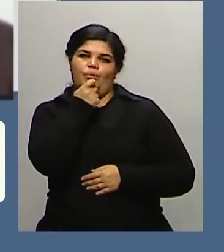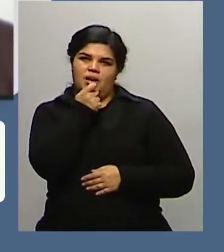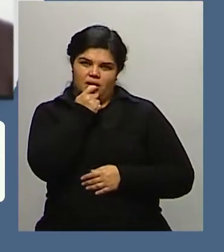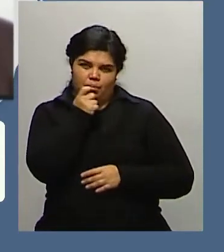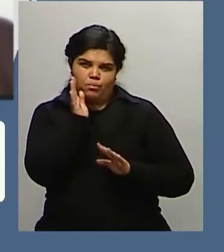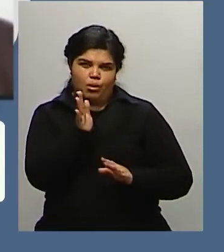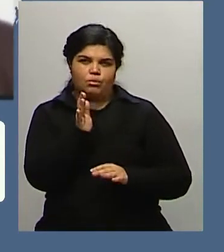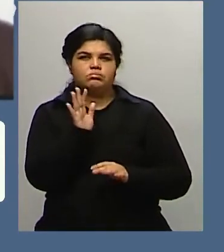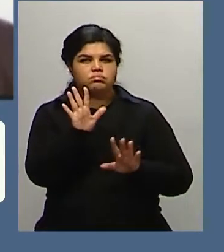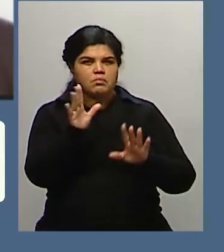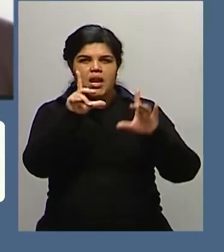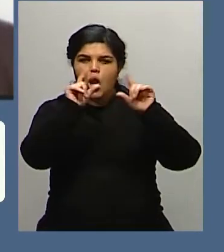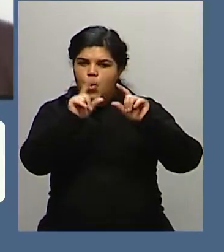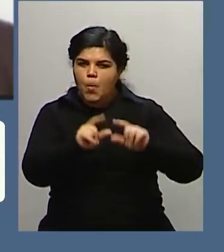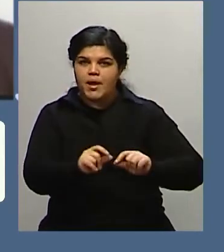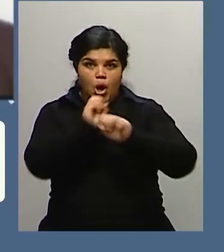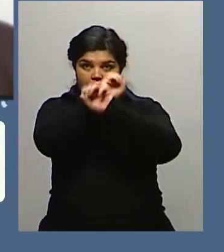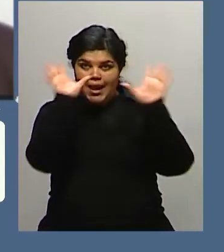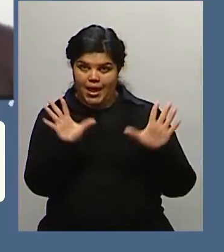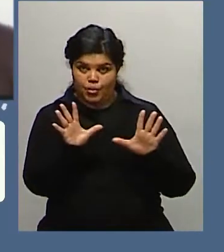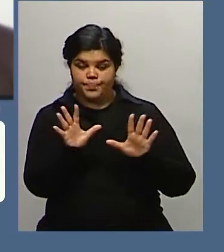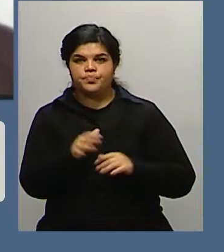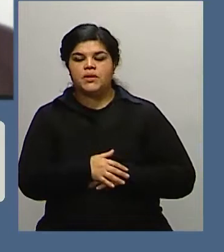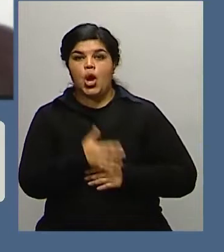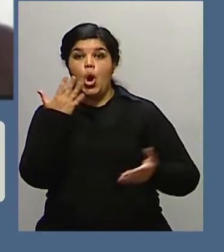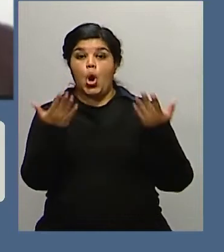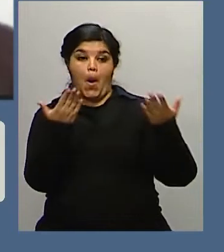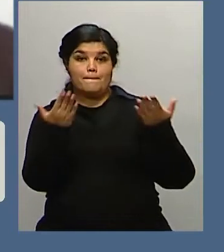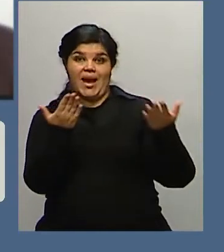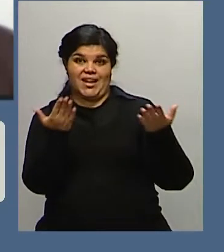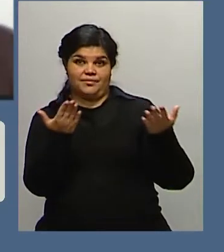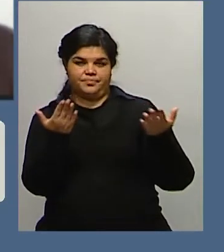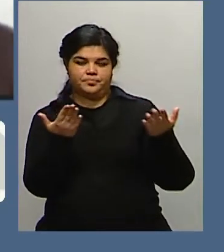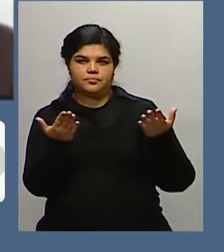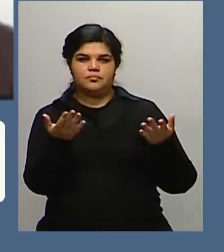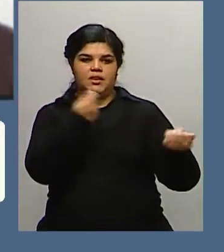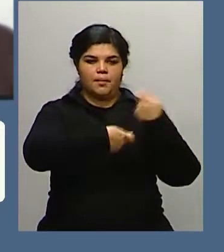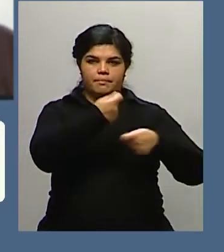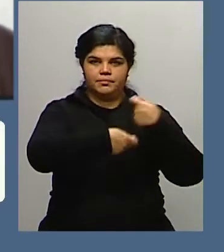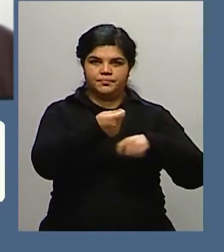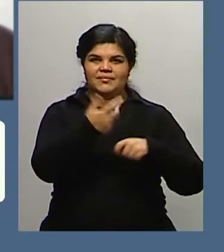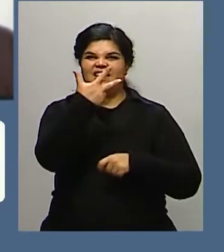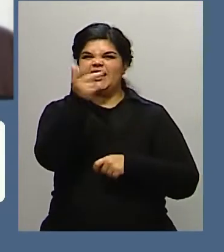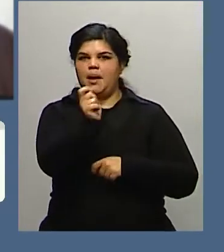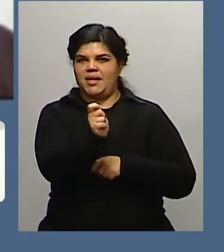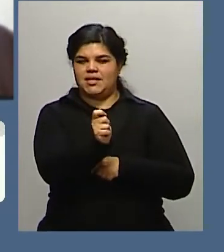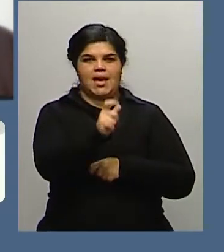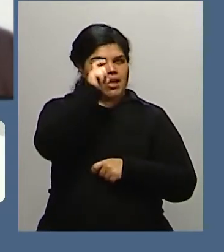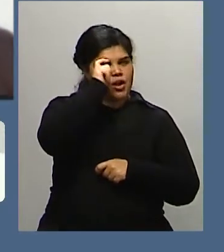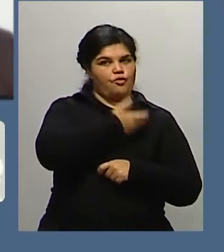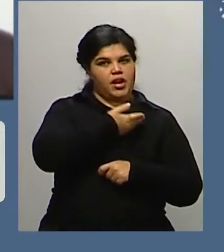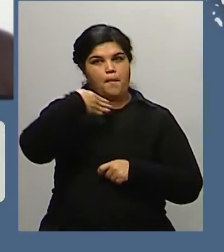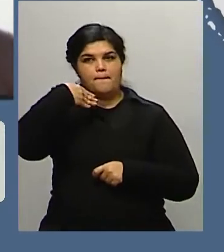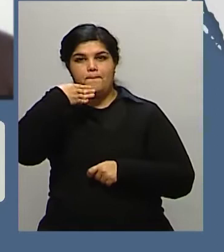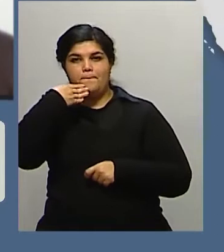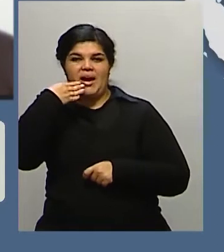esto es importantísimo. Si uno compara los términos del intercambio del primer trimestre, estamos hablando, fíjense, la guerra